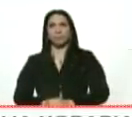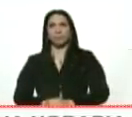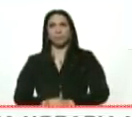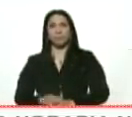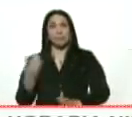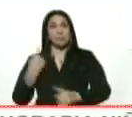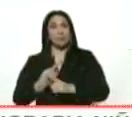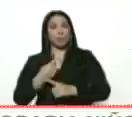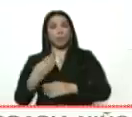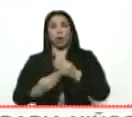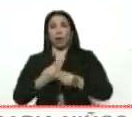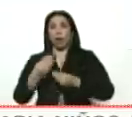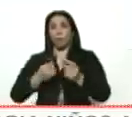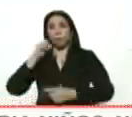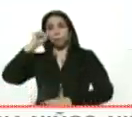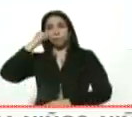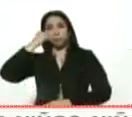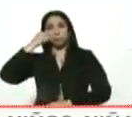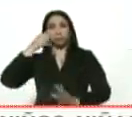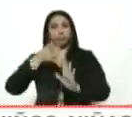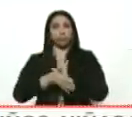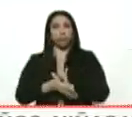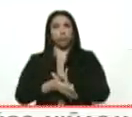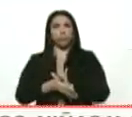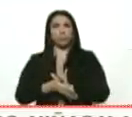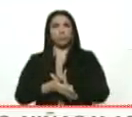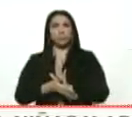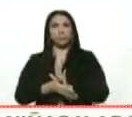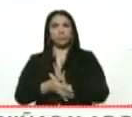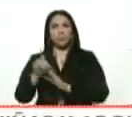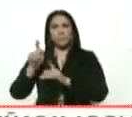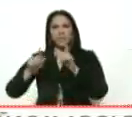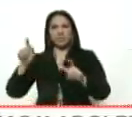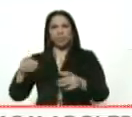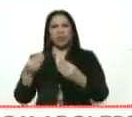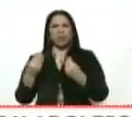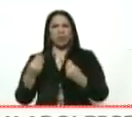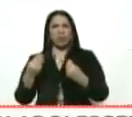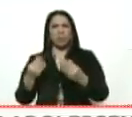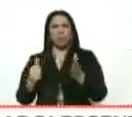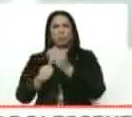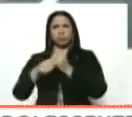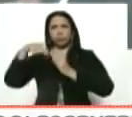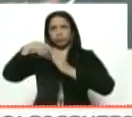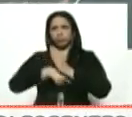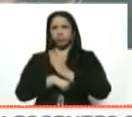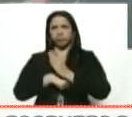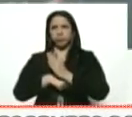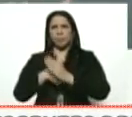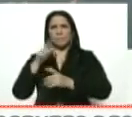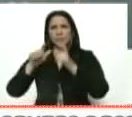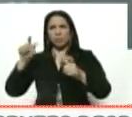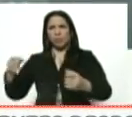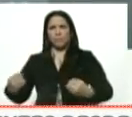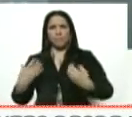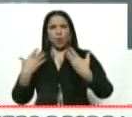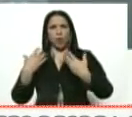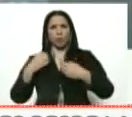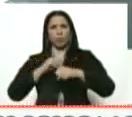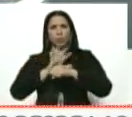Debemos hacer referencia sobre el estado en que se encuentran estas personas contagiadas de